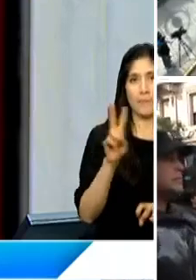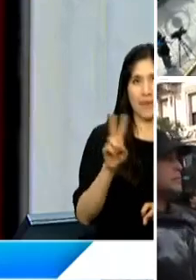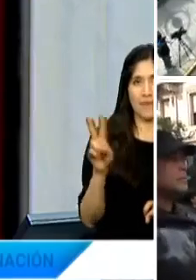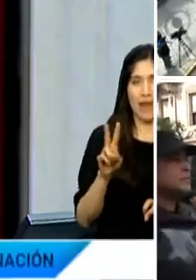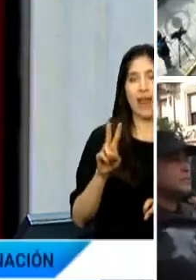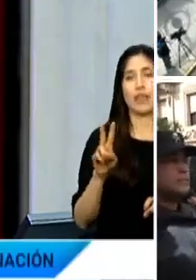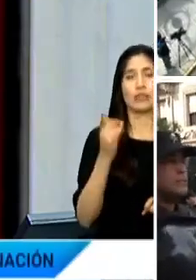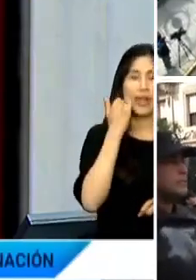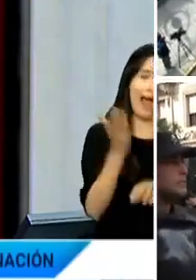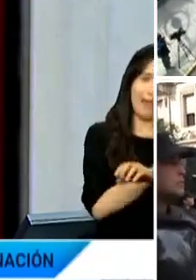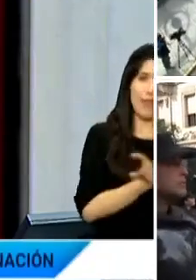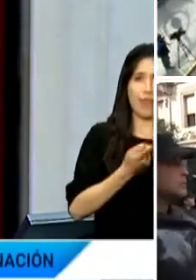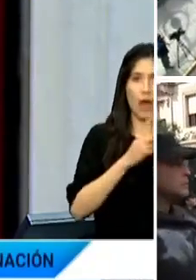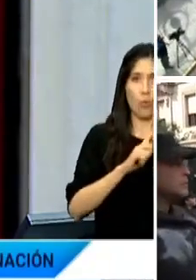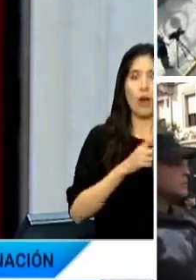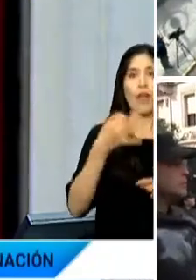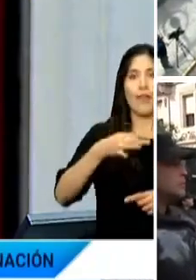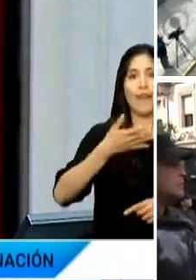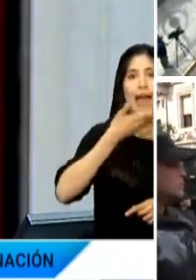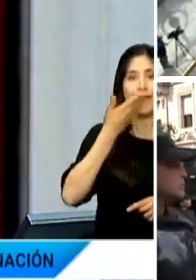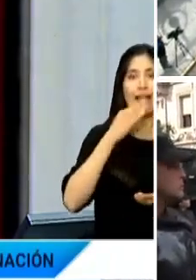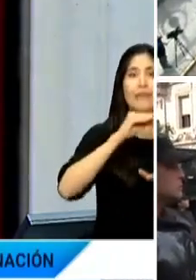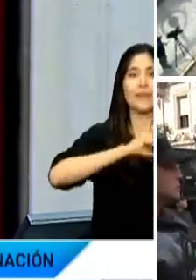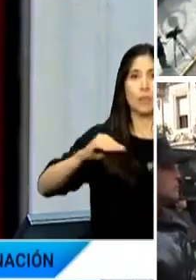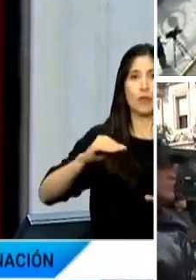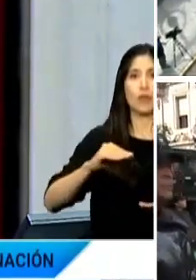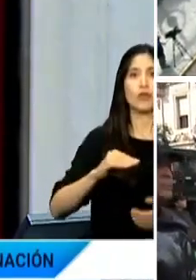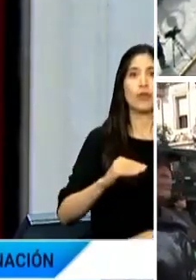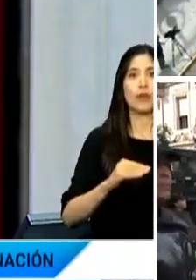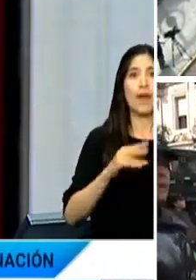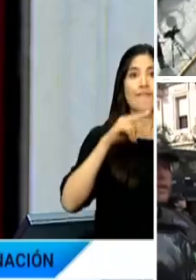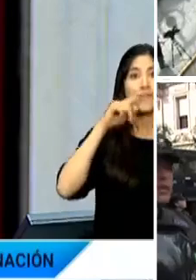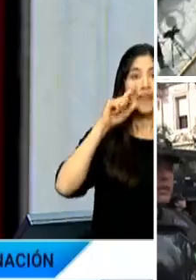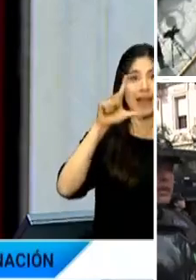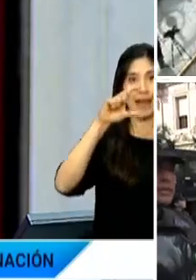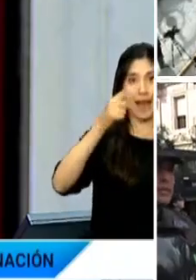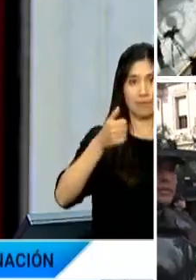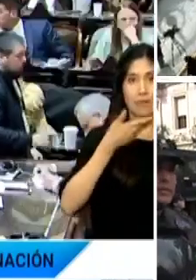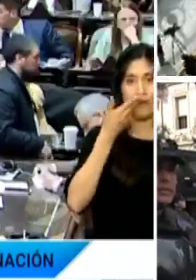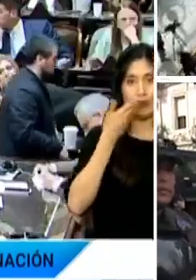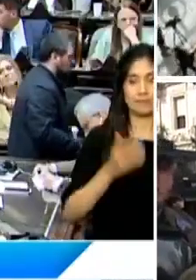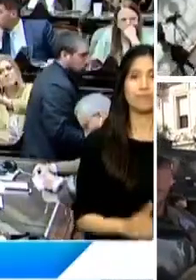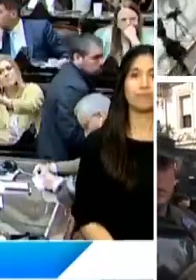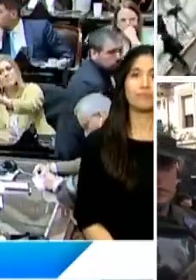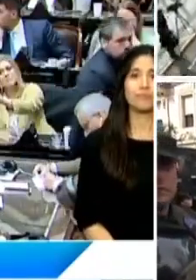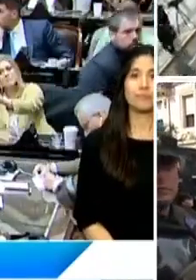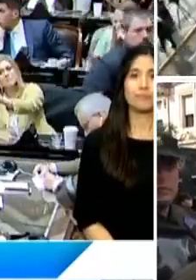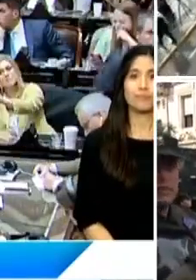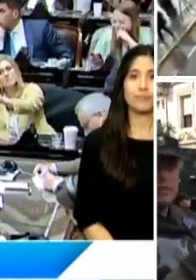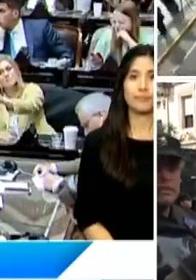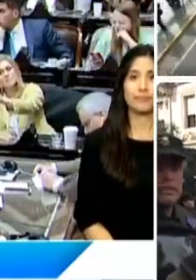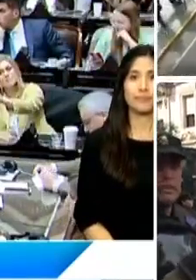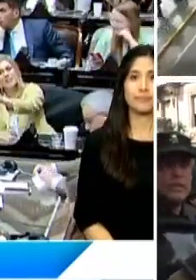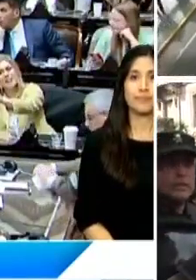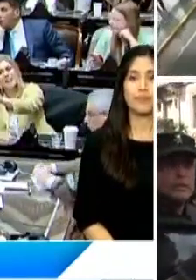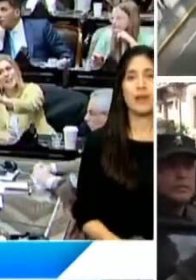lo acordamos. El radicalismo, reitero, se partió. Alejandro Jugada Vilca. Política del gobierno se partió, reiteramos, rechazado